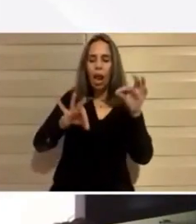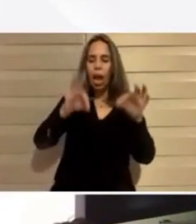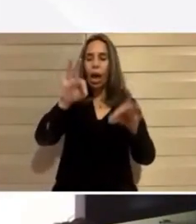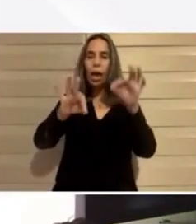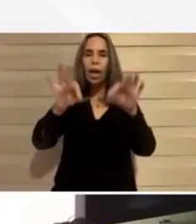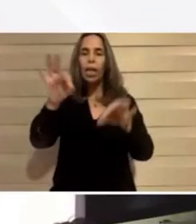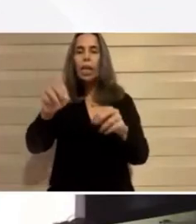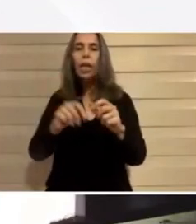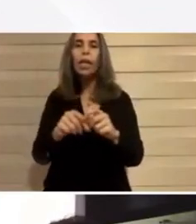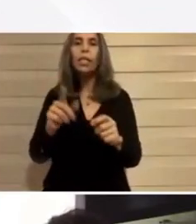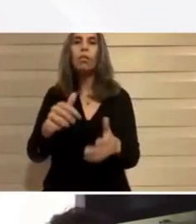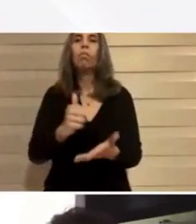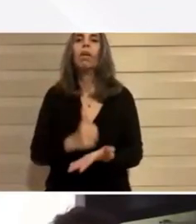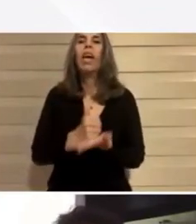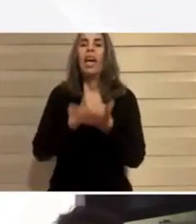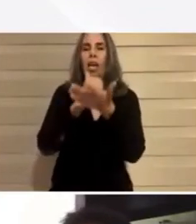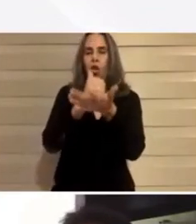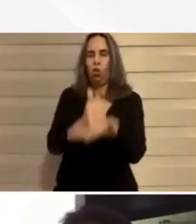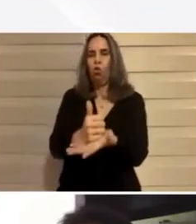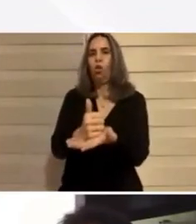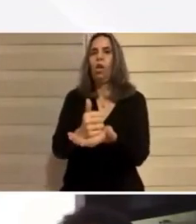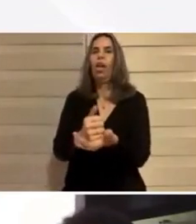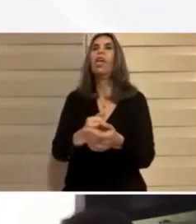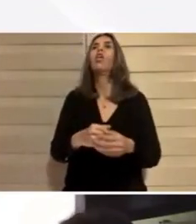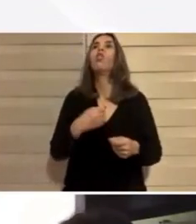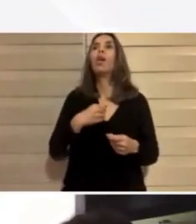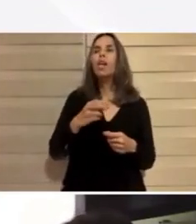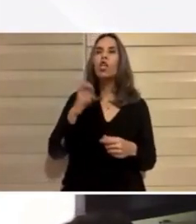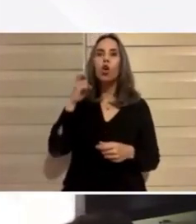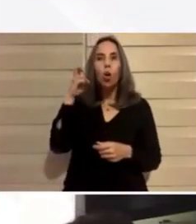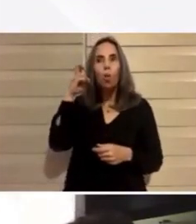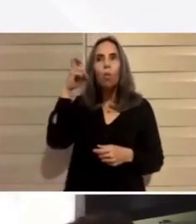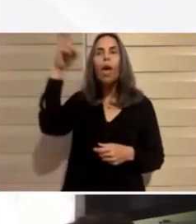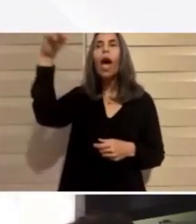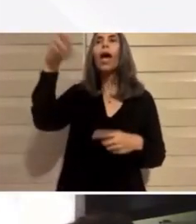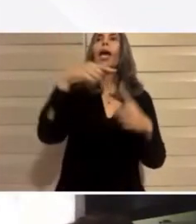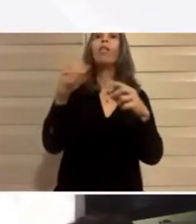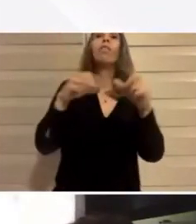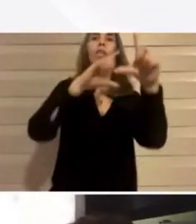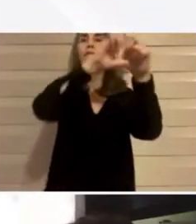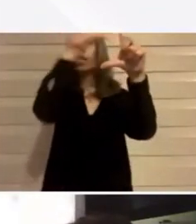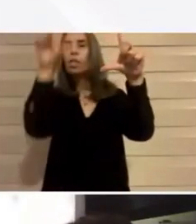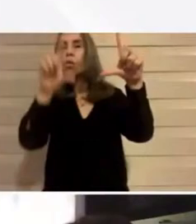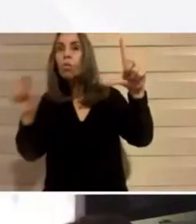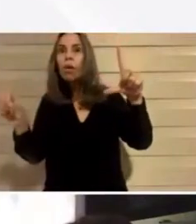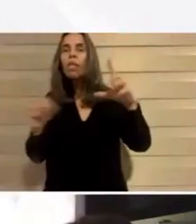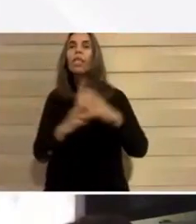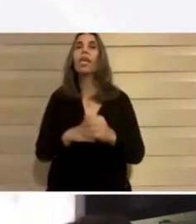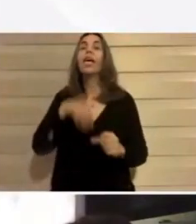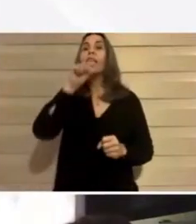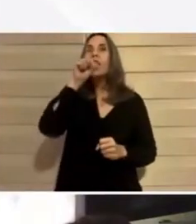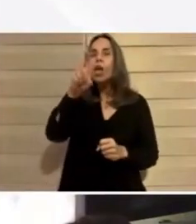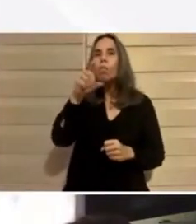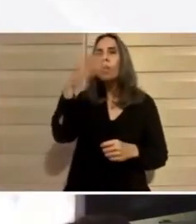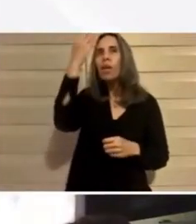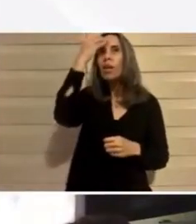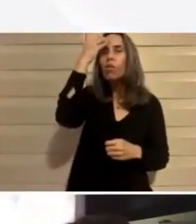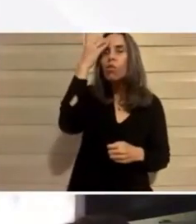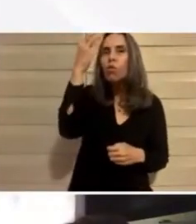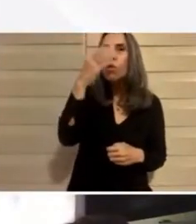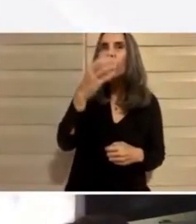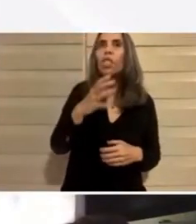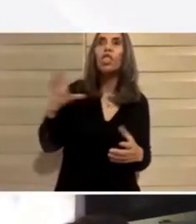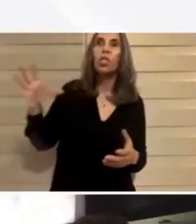de visitar gran parte de la República Mexicana y la mejor experiencia han sido los grandes amigos que he conseguido en los torneos. Soy